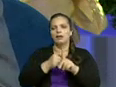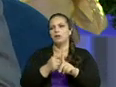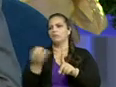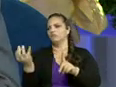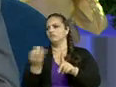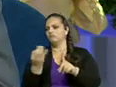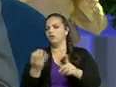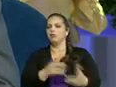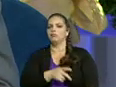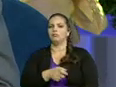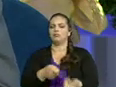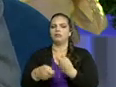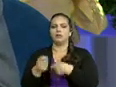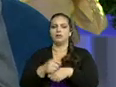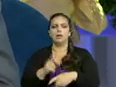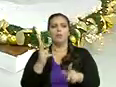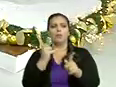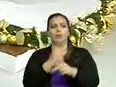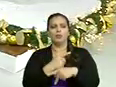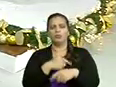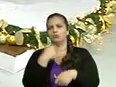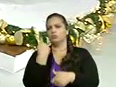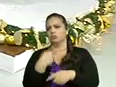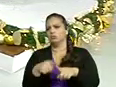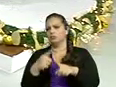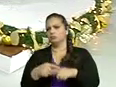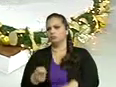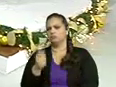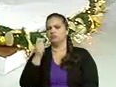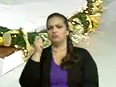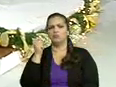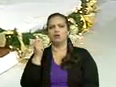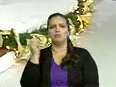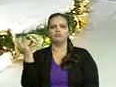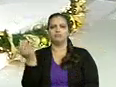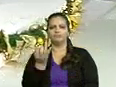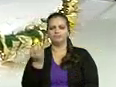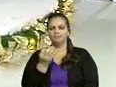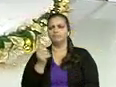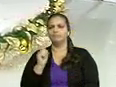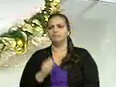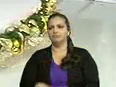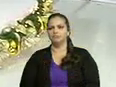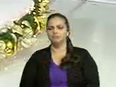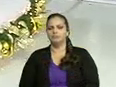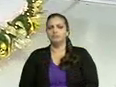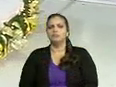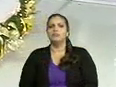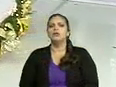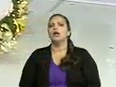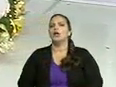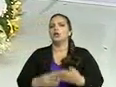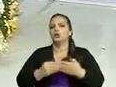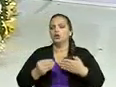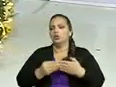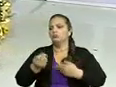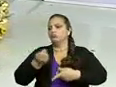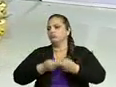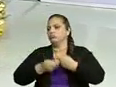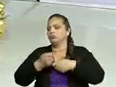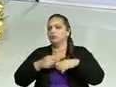país serio que quiere fortalecer las exportaciones. Y en materia de la tarjeta amarilla que nos mantiene, que quiere Europa mantener la dolarización. La dolarización se la